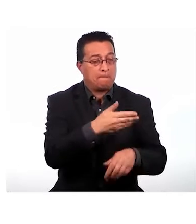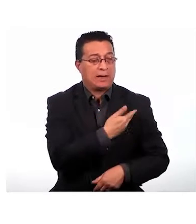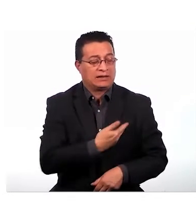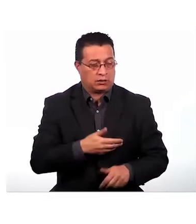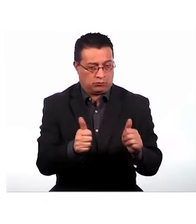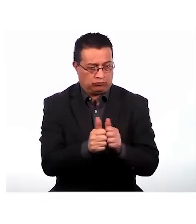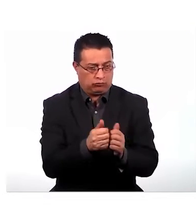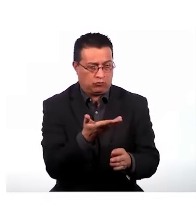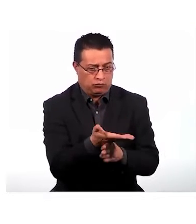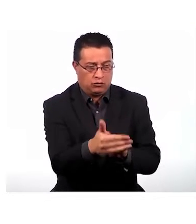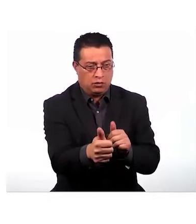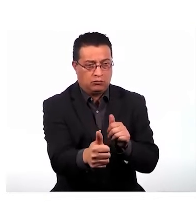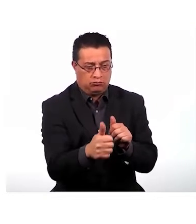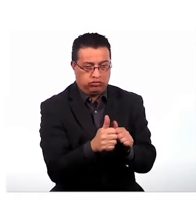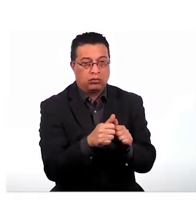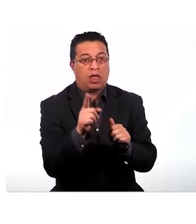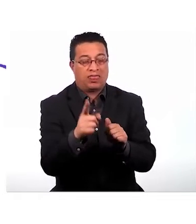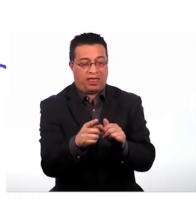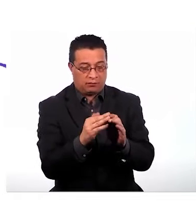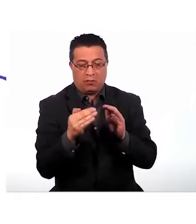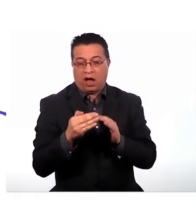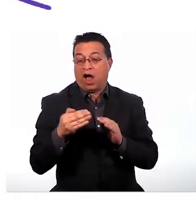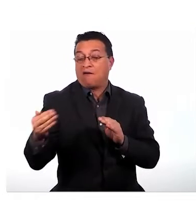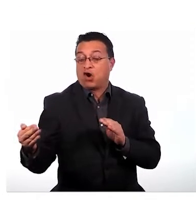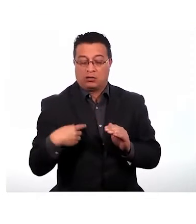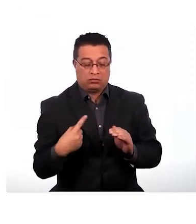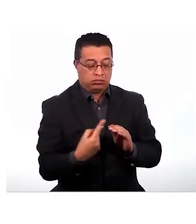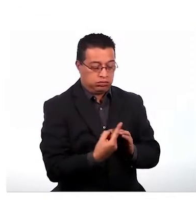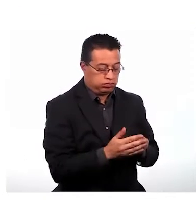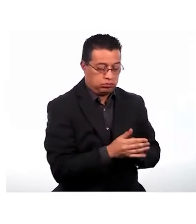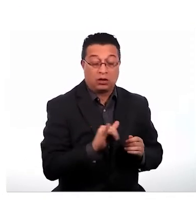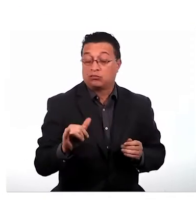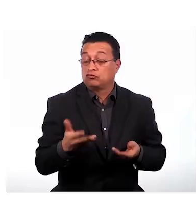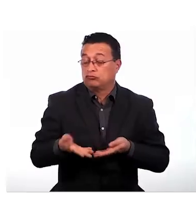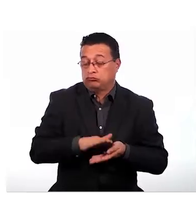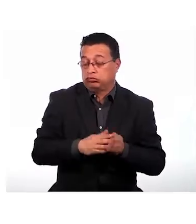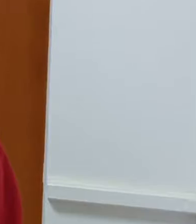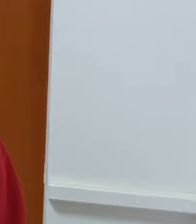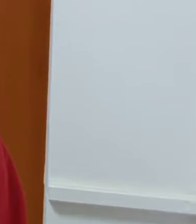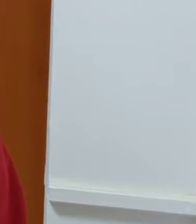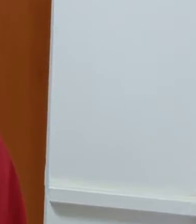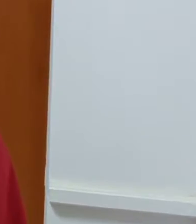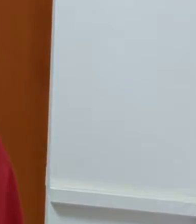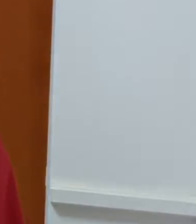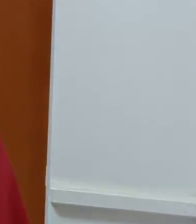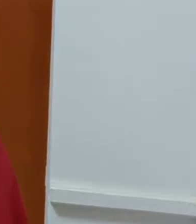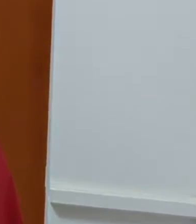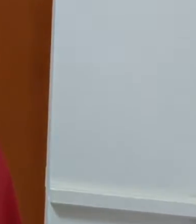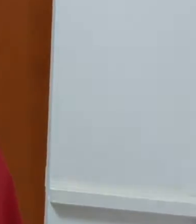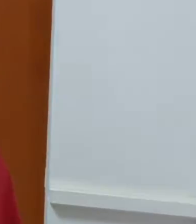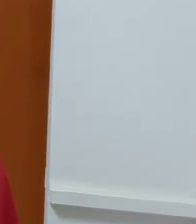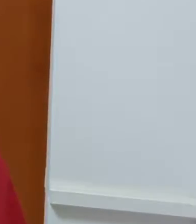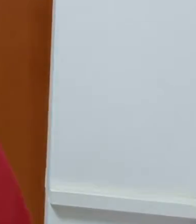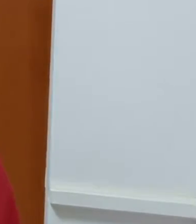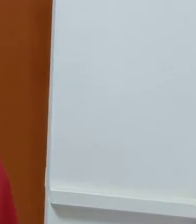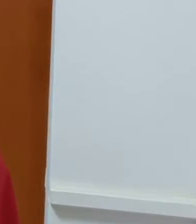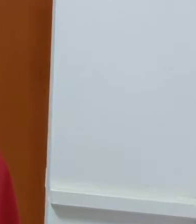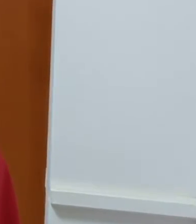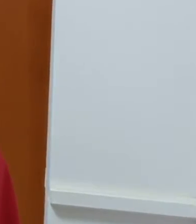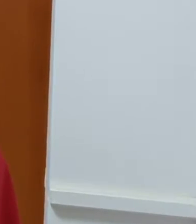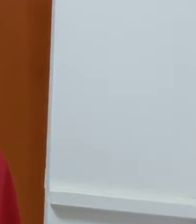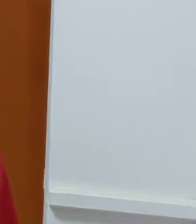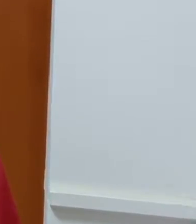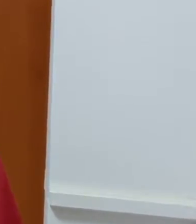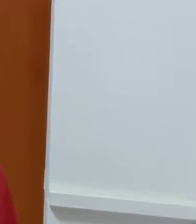alcaldes y concejales que se realizarán este sábado 15 y domingo 16 de mayo. Hacemos una invitación a todas las